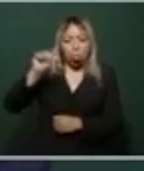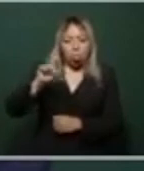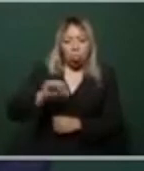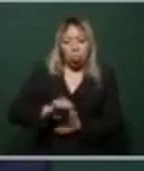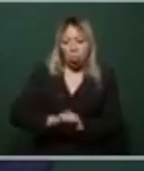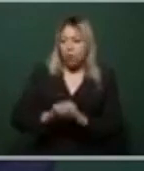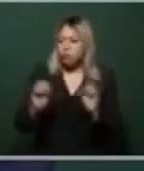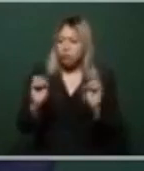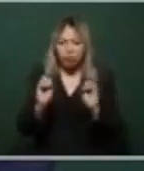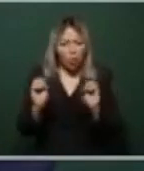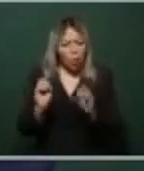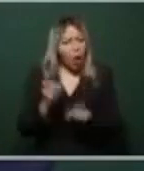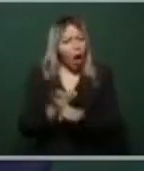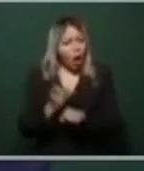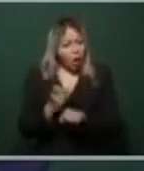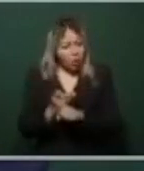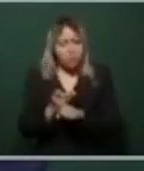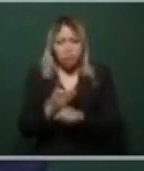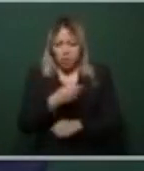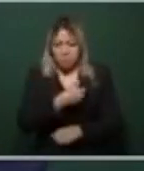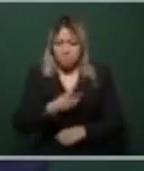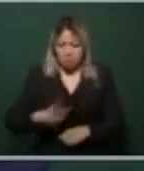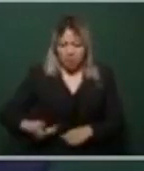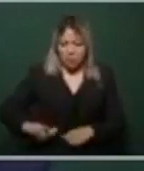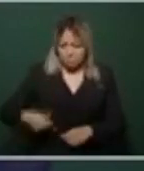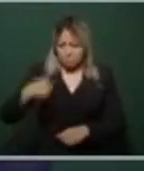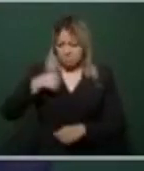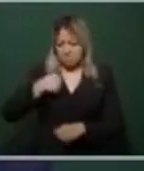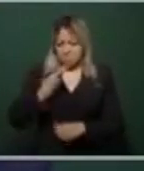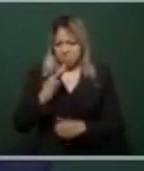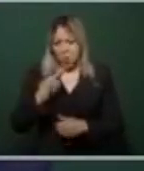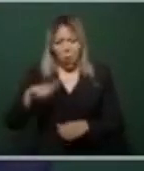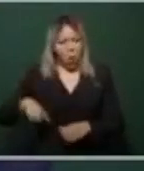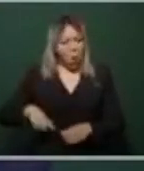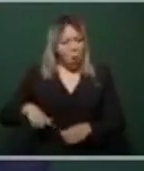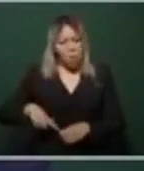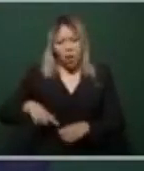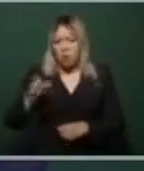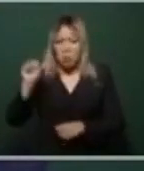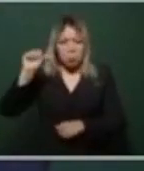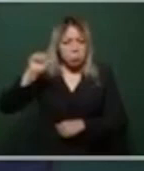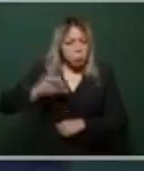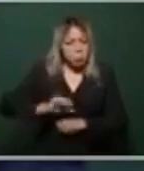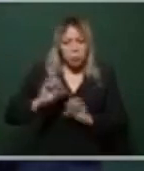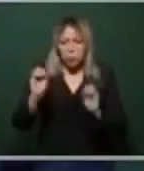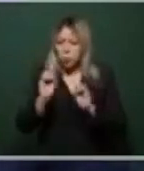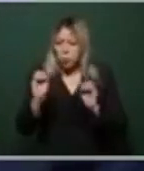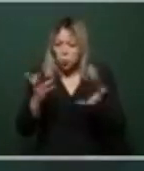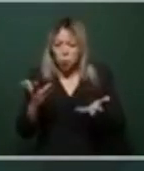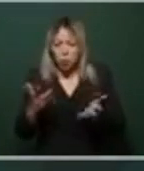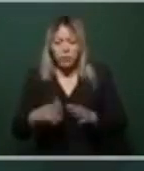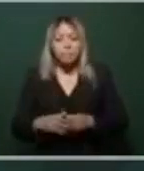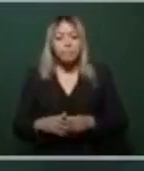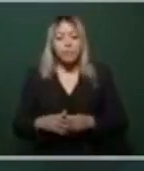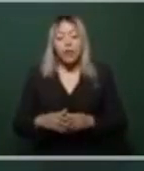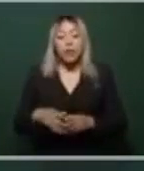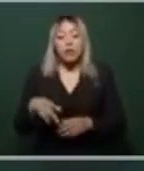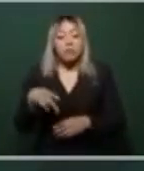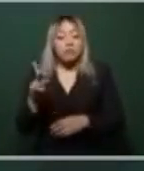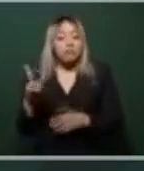en el tiempo que llevamos. a pesar de